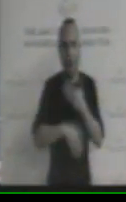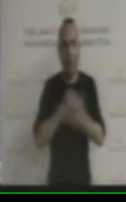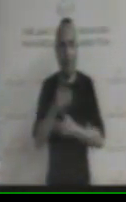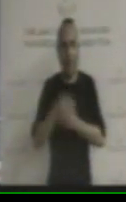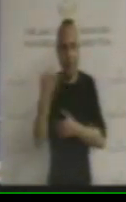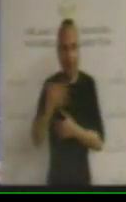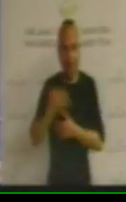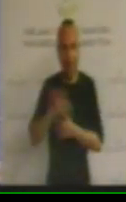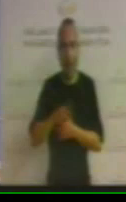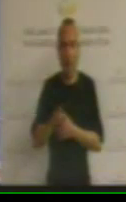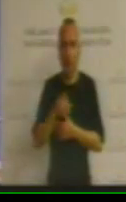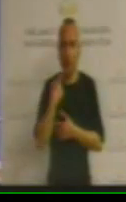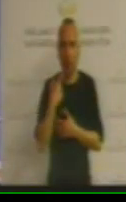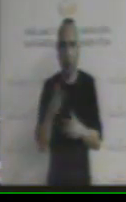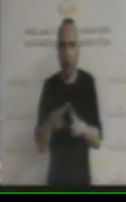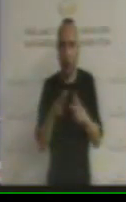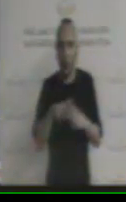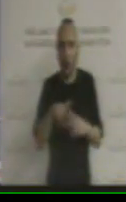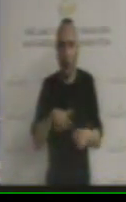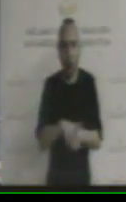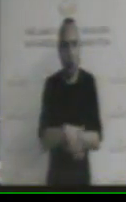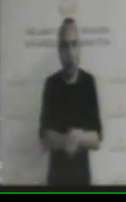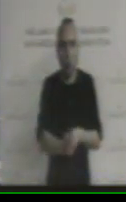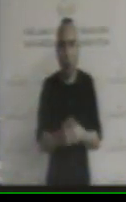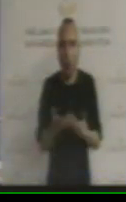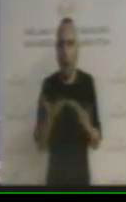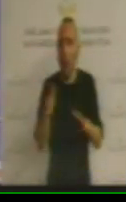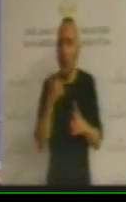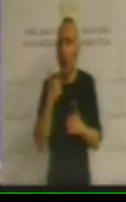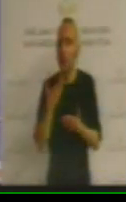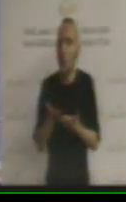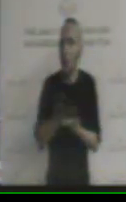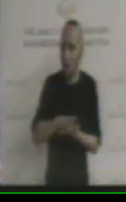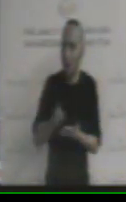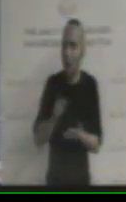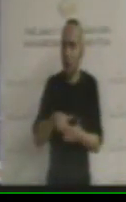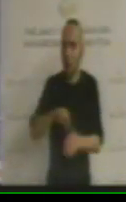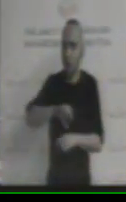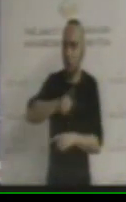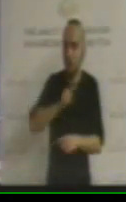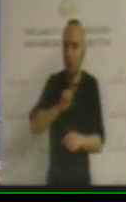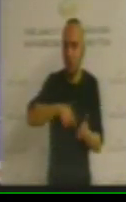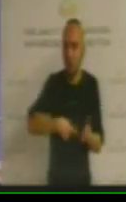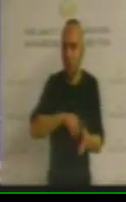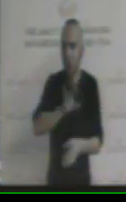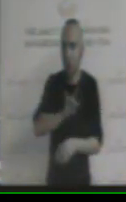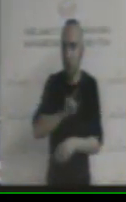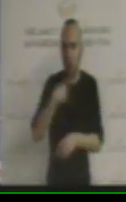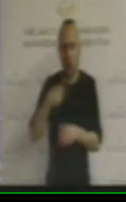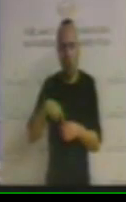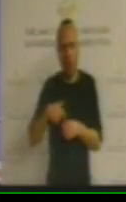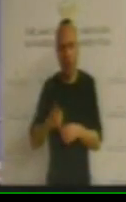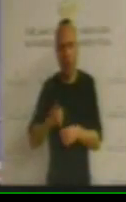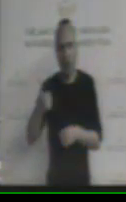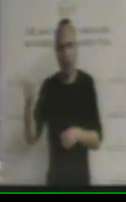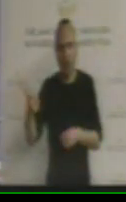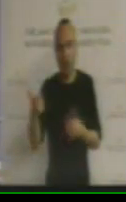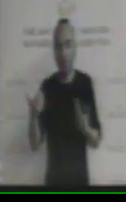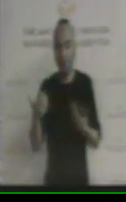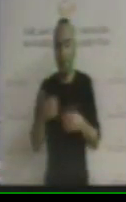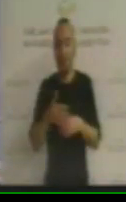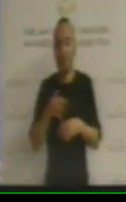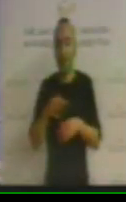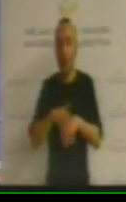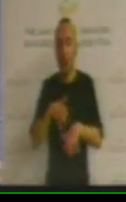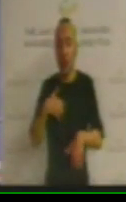realidad social. Es decir, aunque se haya aprobado esa parte del lote, faltan más plazas. Además, tras la mayoría de edad, al cumplir los 18 años,